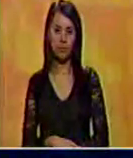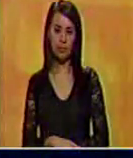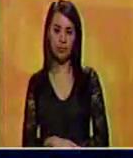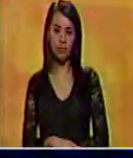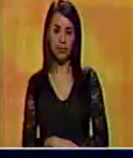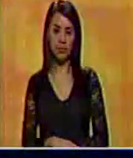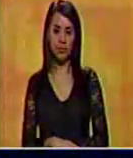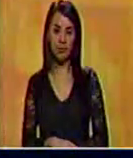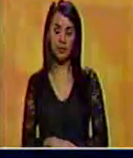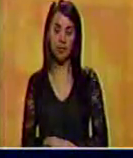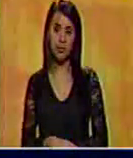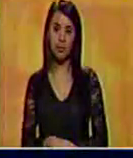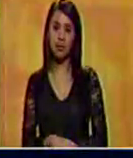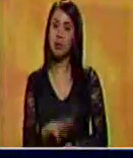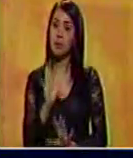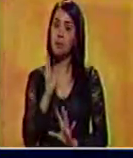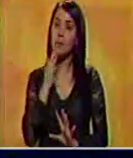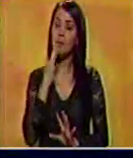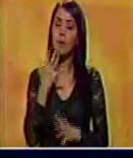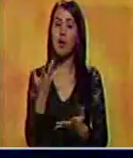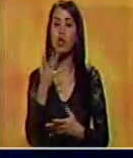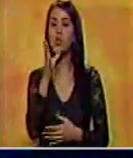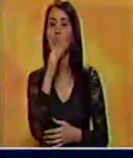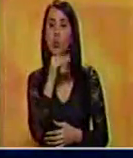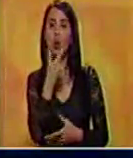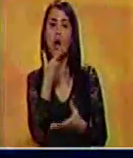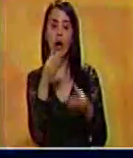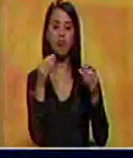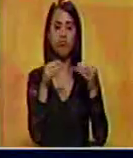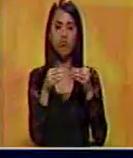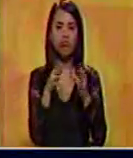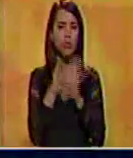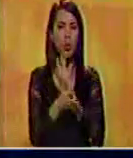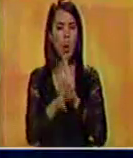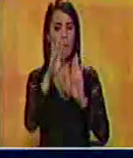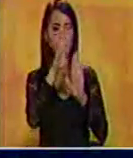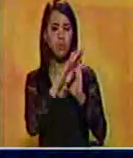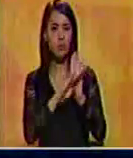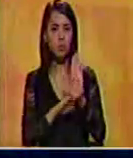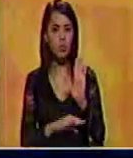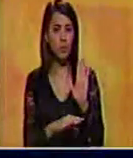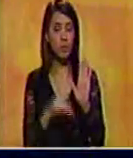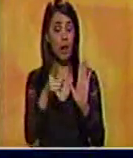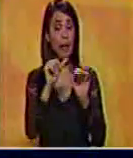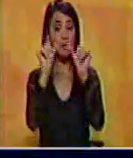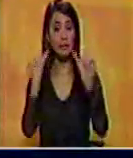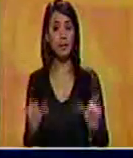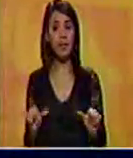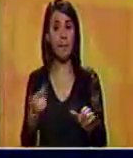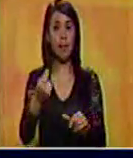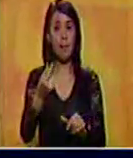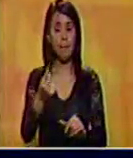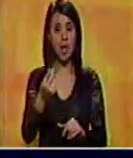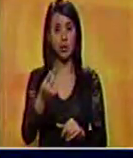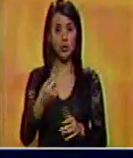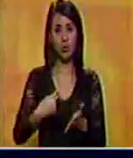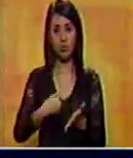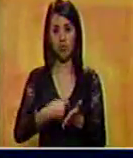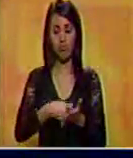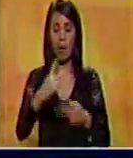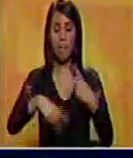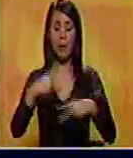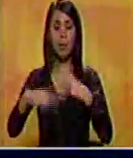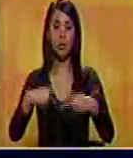Mientras no haya una organización, mientras no se organice el sistema de precios en los insumos para